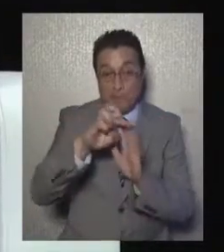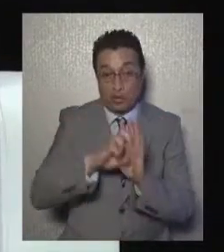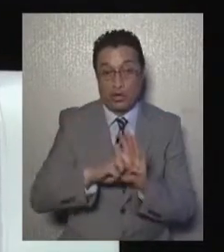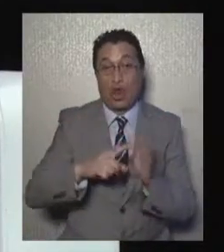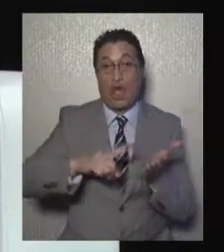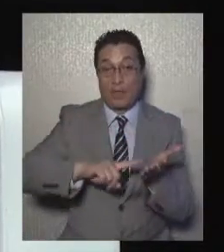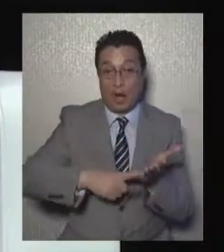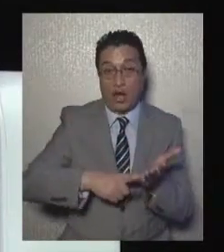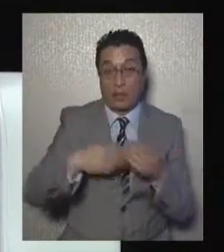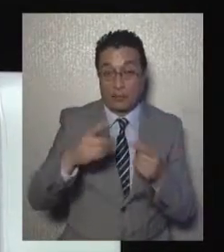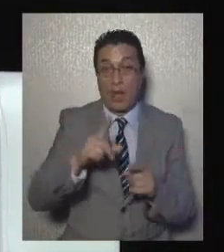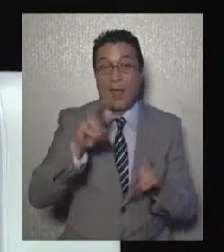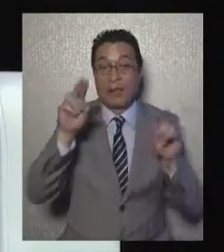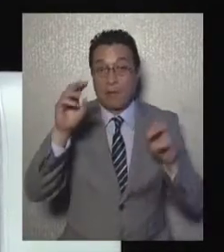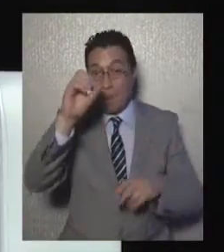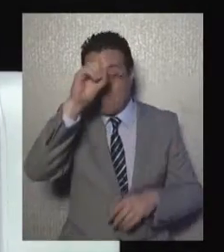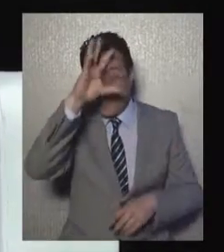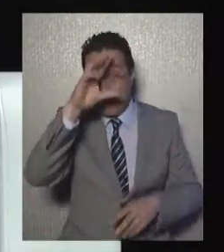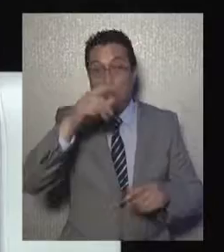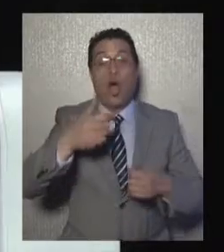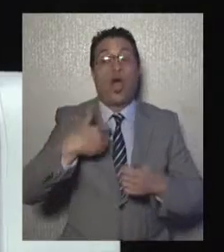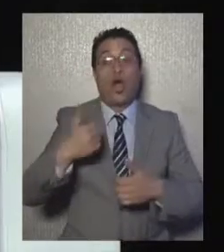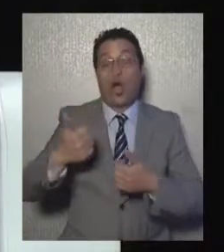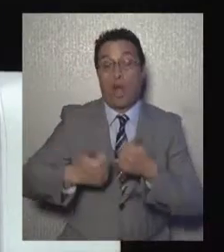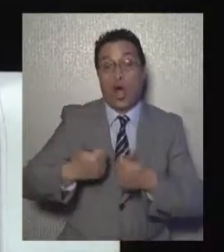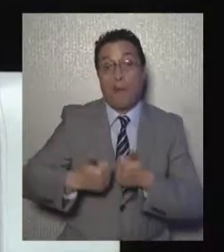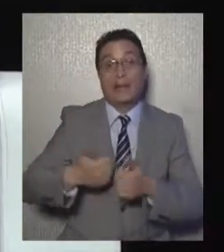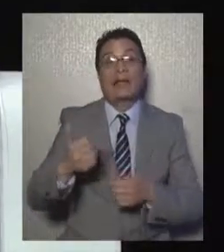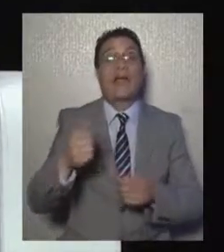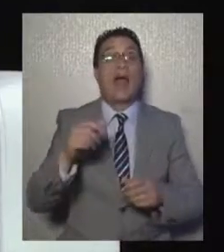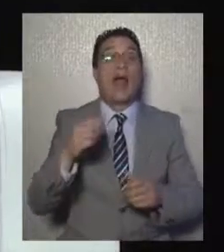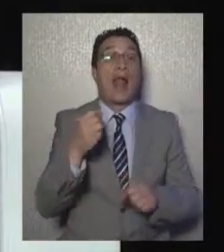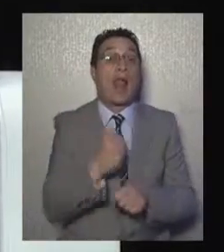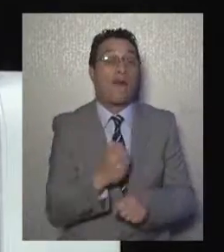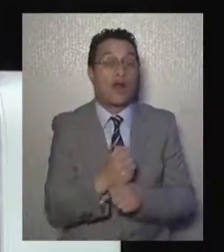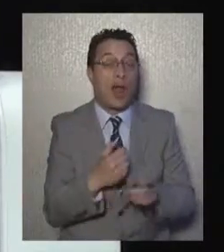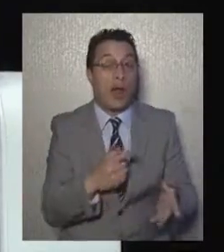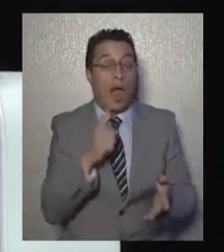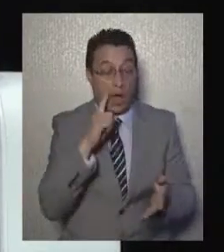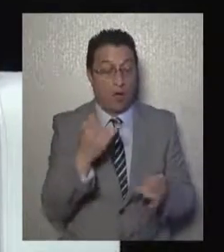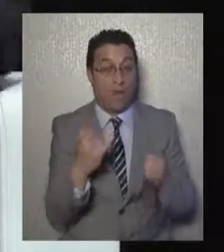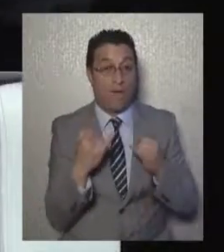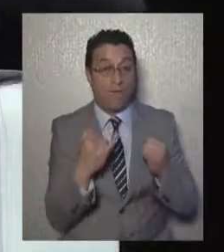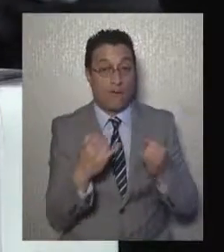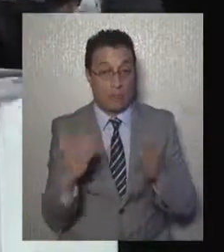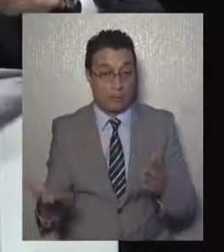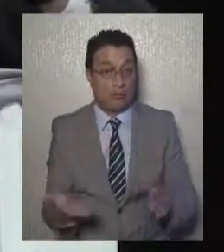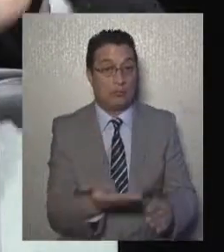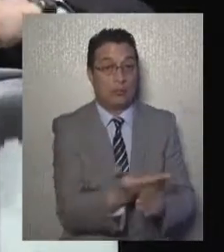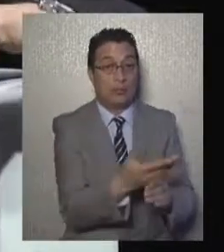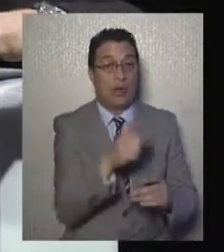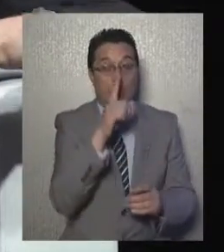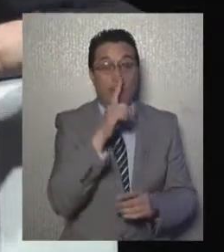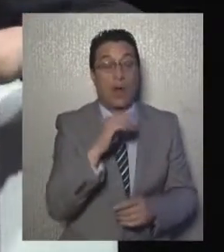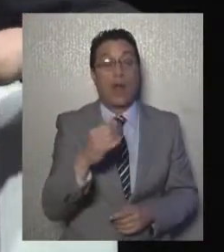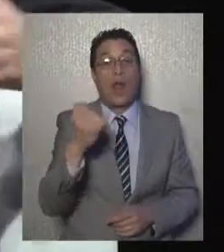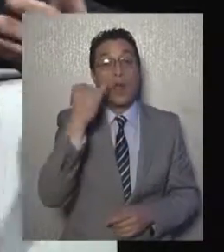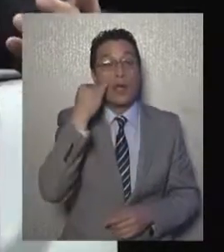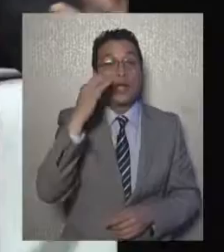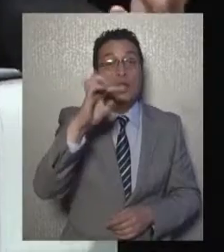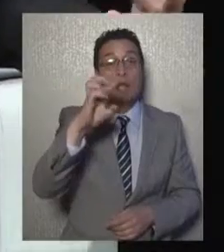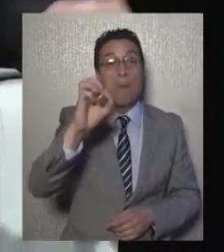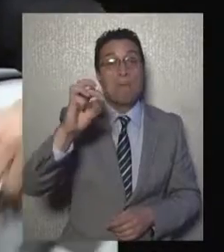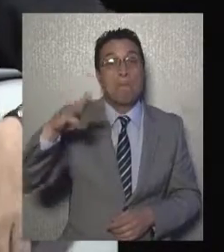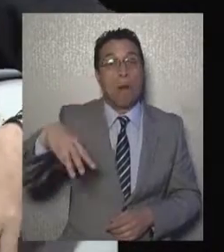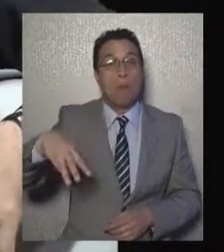año ver el tema minero, el tema de competencias laborales, tenemos un informe que vamos a generar todos los años como un IPOM, hoy día se presentó el IPOM